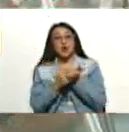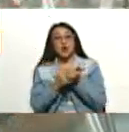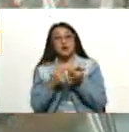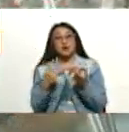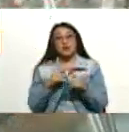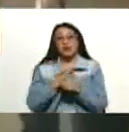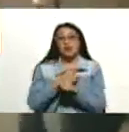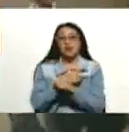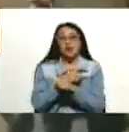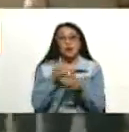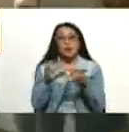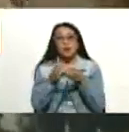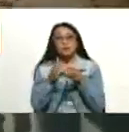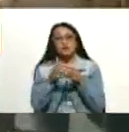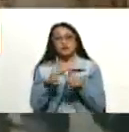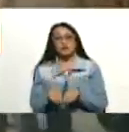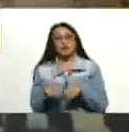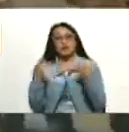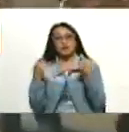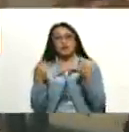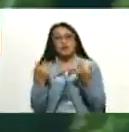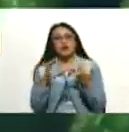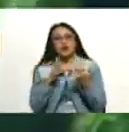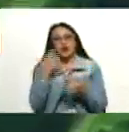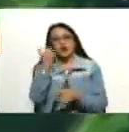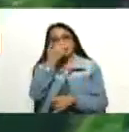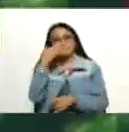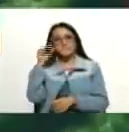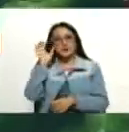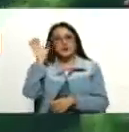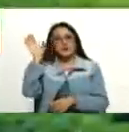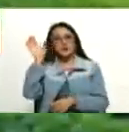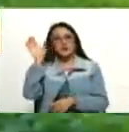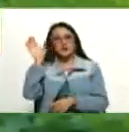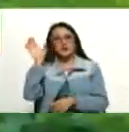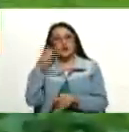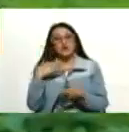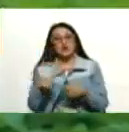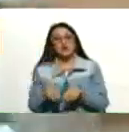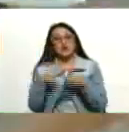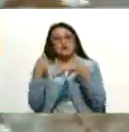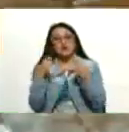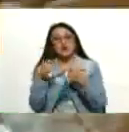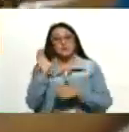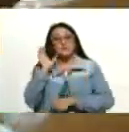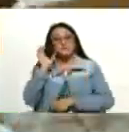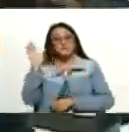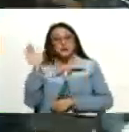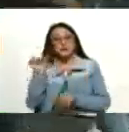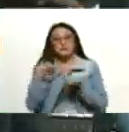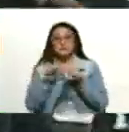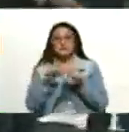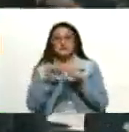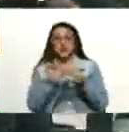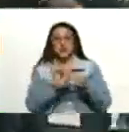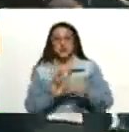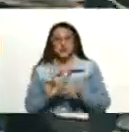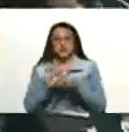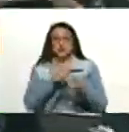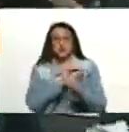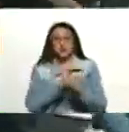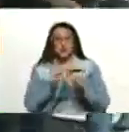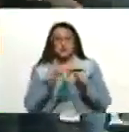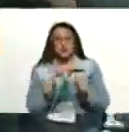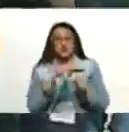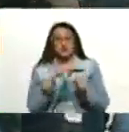desesperación de los continuos fracasos del imperio en desestabilizar una nación que se mantiene unida fuerte